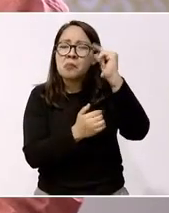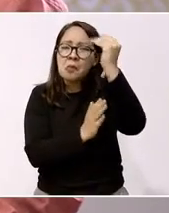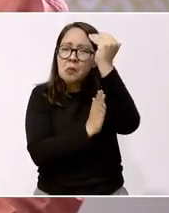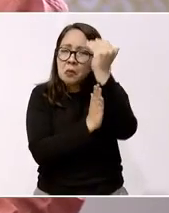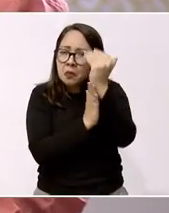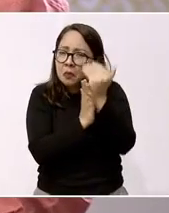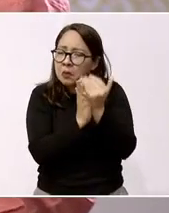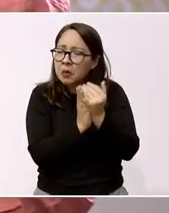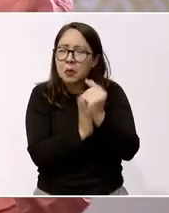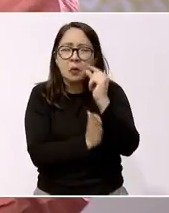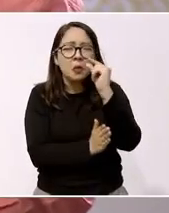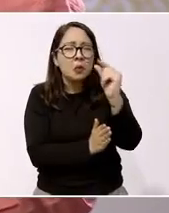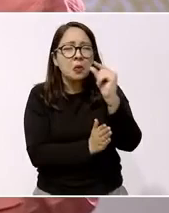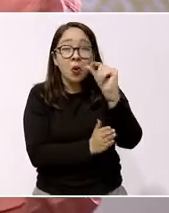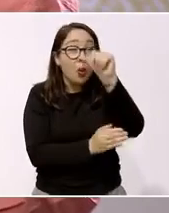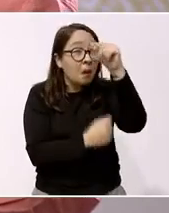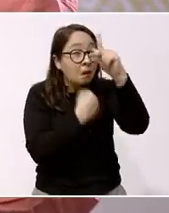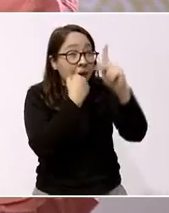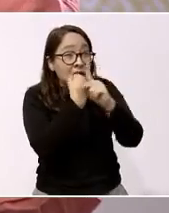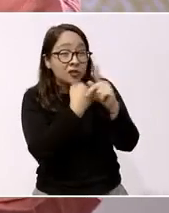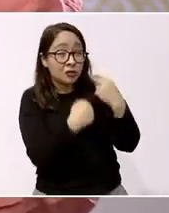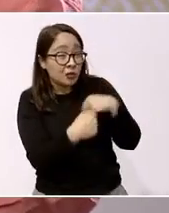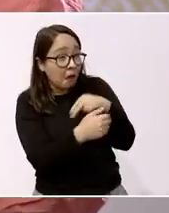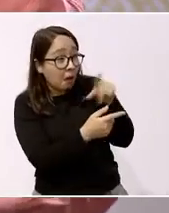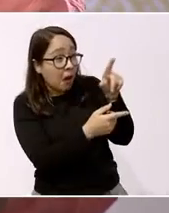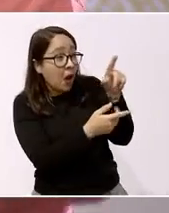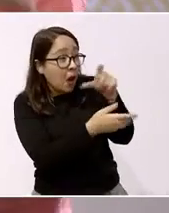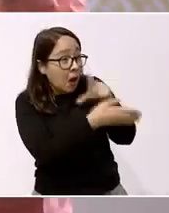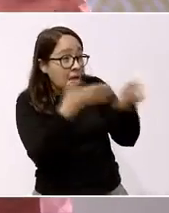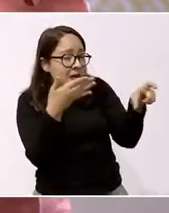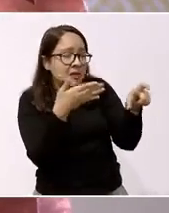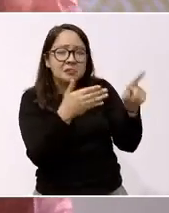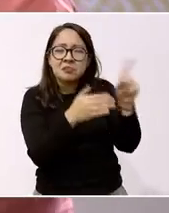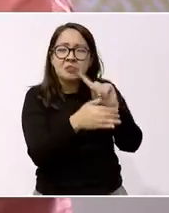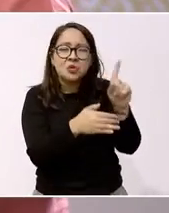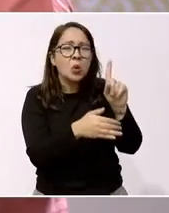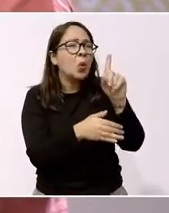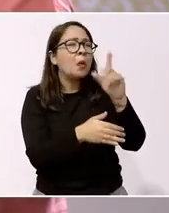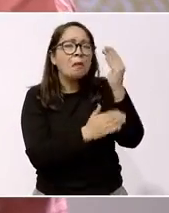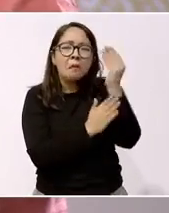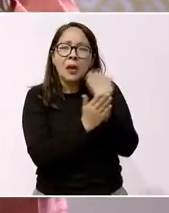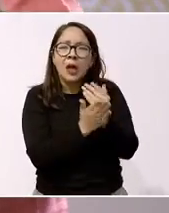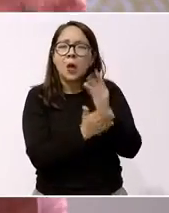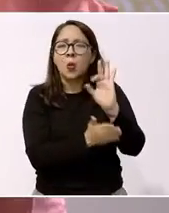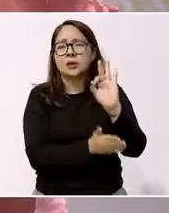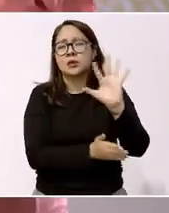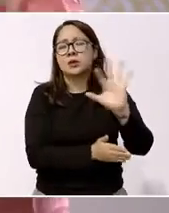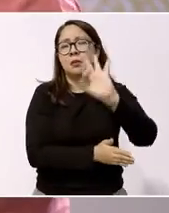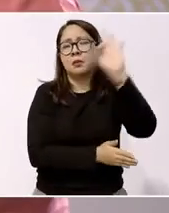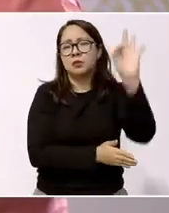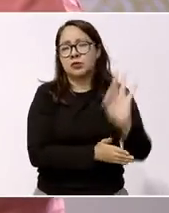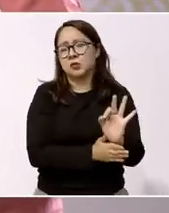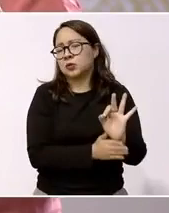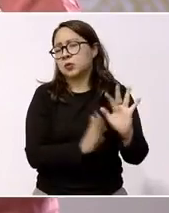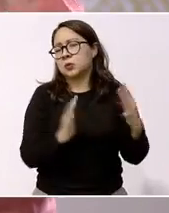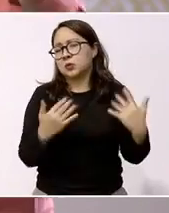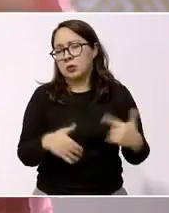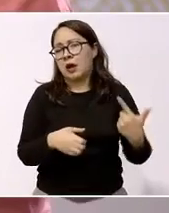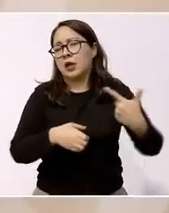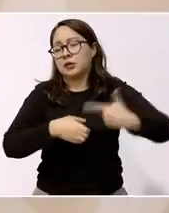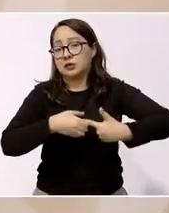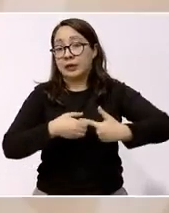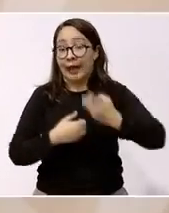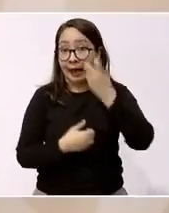el extranjero. Estamos comprando 45% menos de gasolinas,